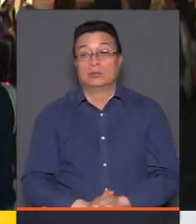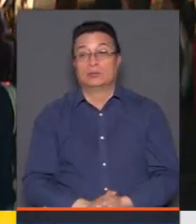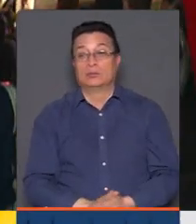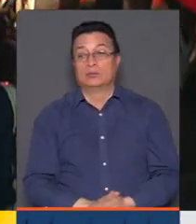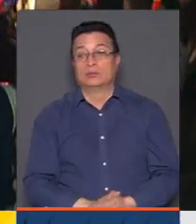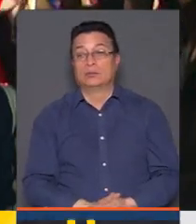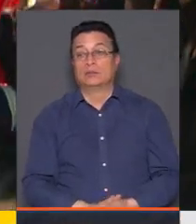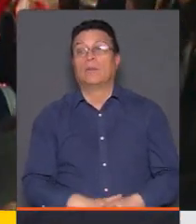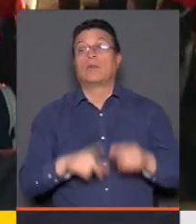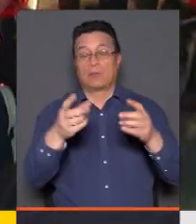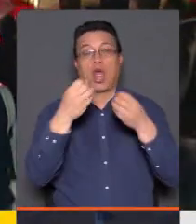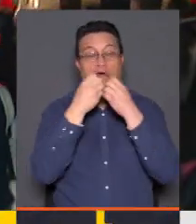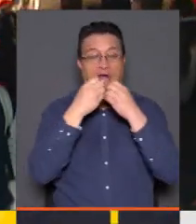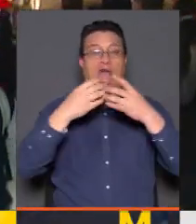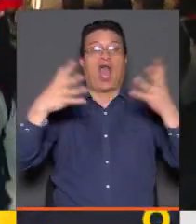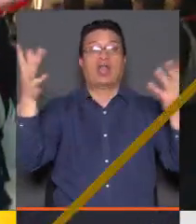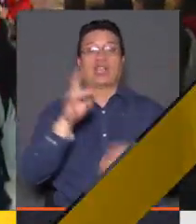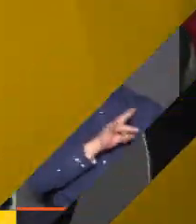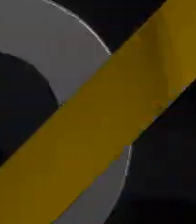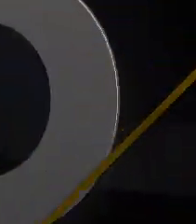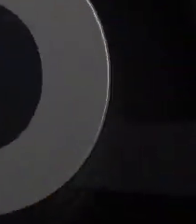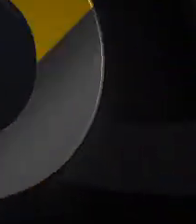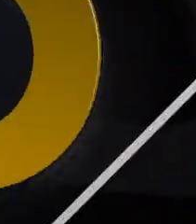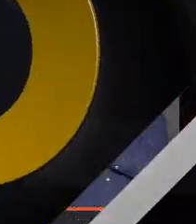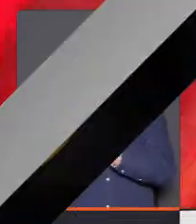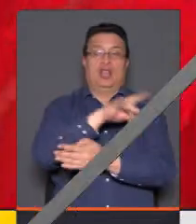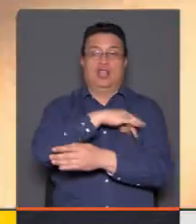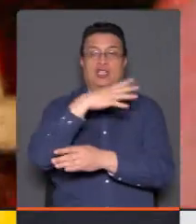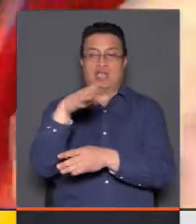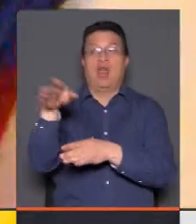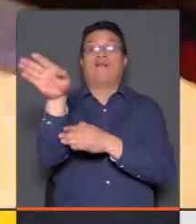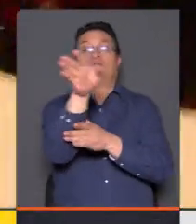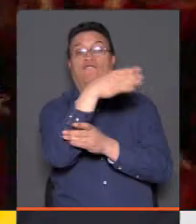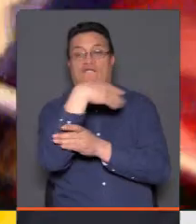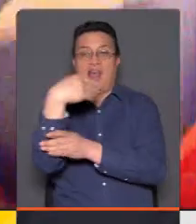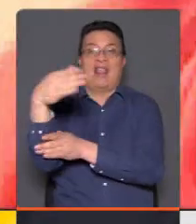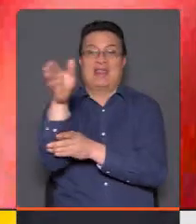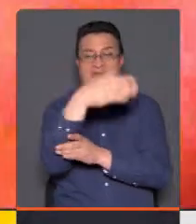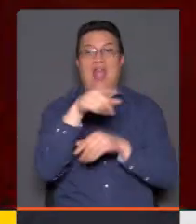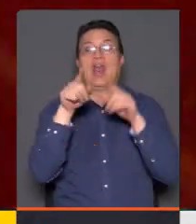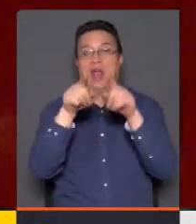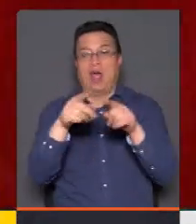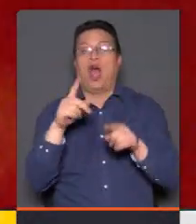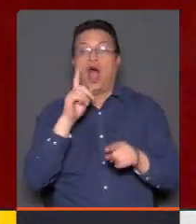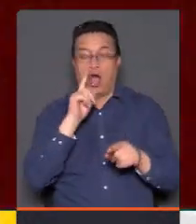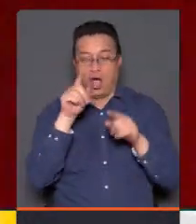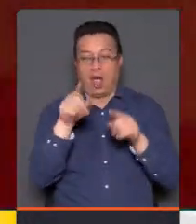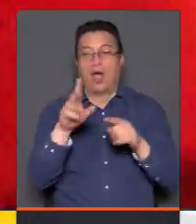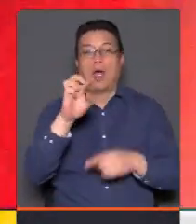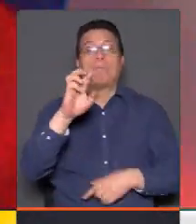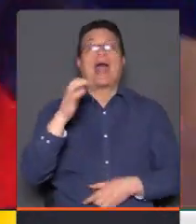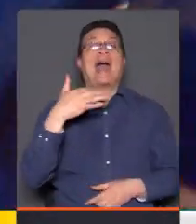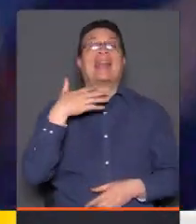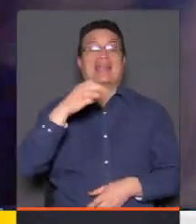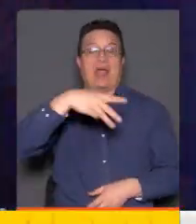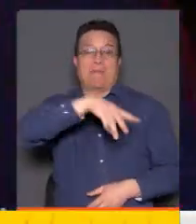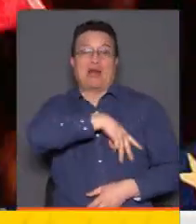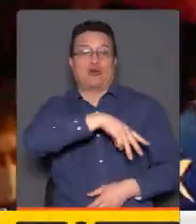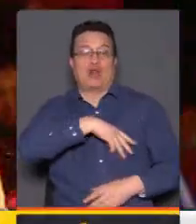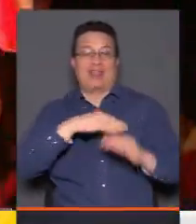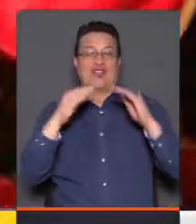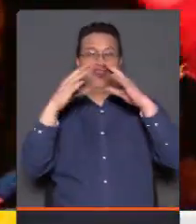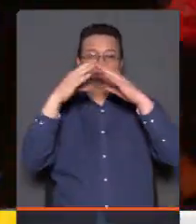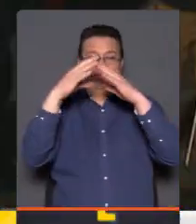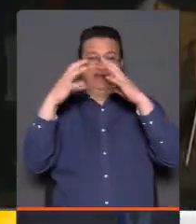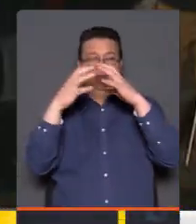Sí, entonando el himno nacional con banderas y en esta la parte más alta del Parque Metropolitano. Ramón, ¿cómo están? Muy buenas noches, que se